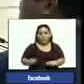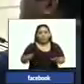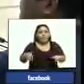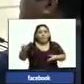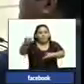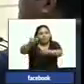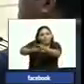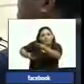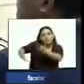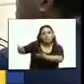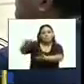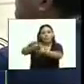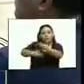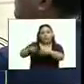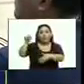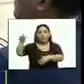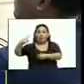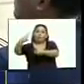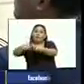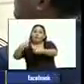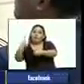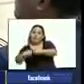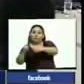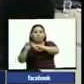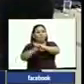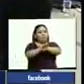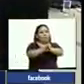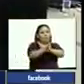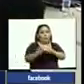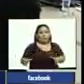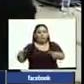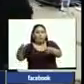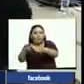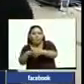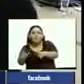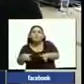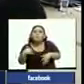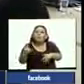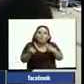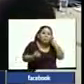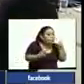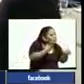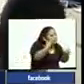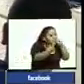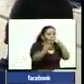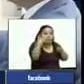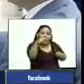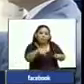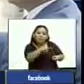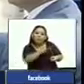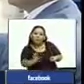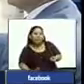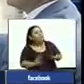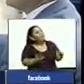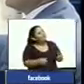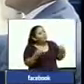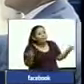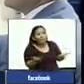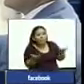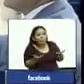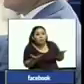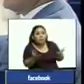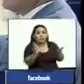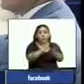inversiones anunciadas por la República de China, una delegación se encuentra recorriendo parte de El Salvador, donde se tiene contemplada la